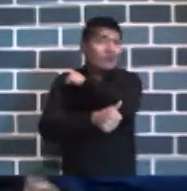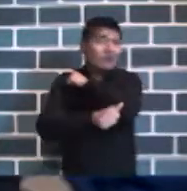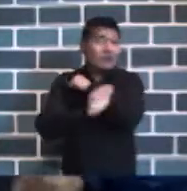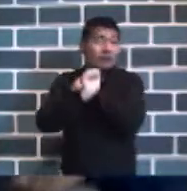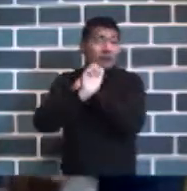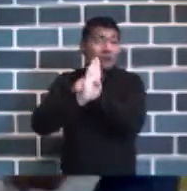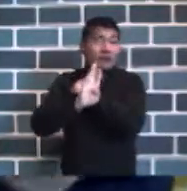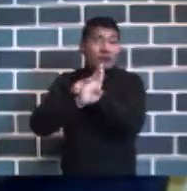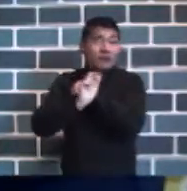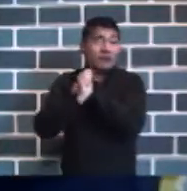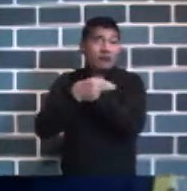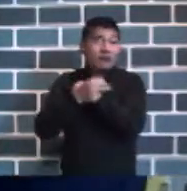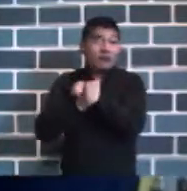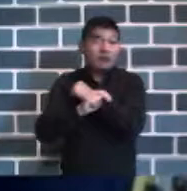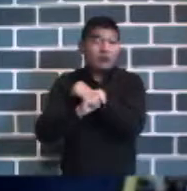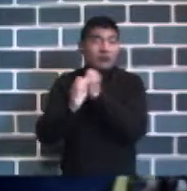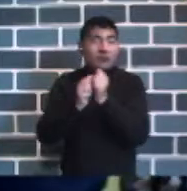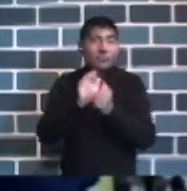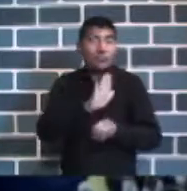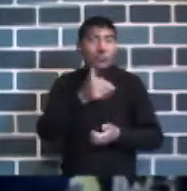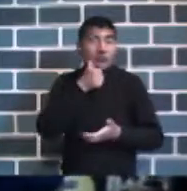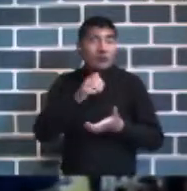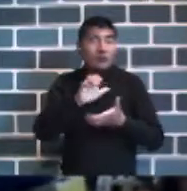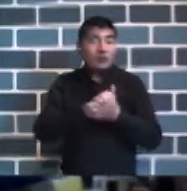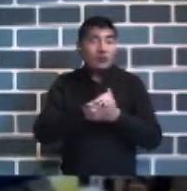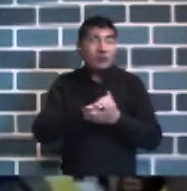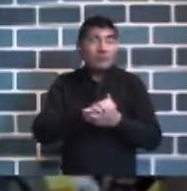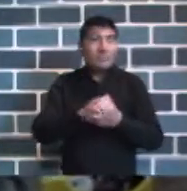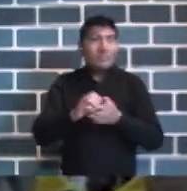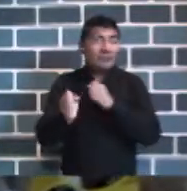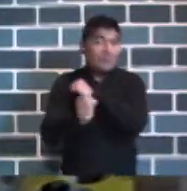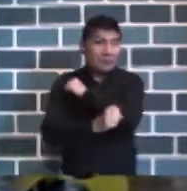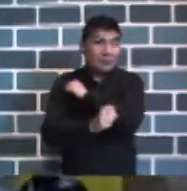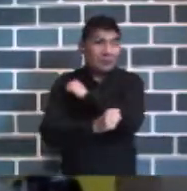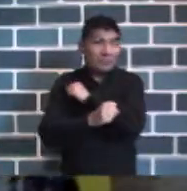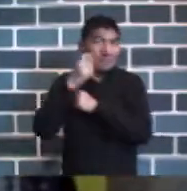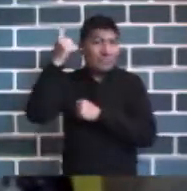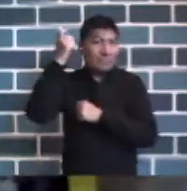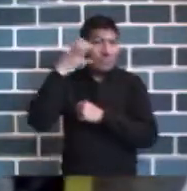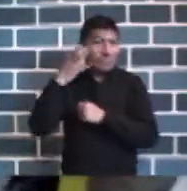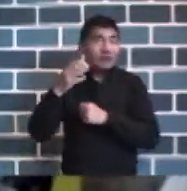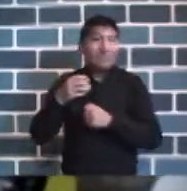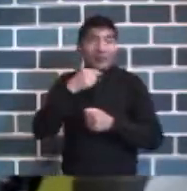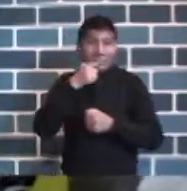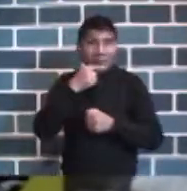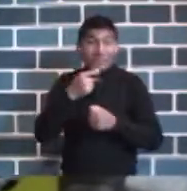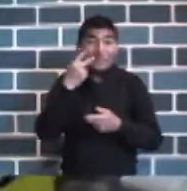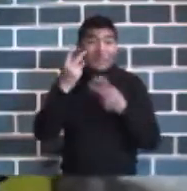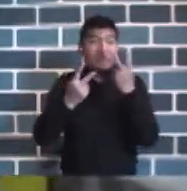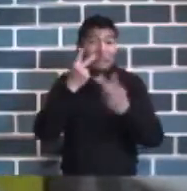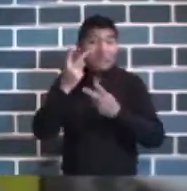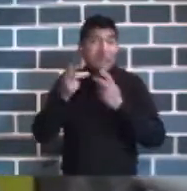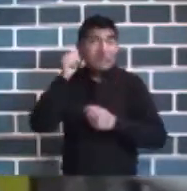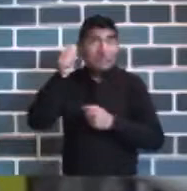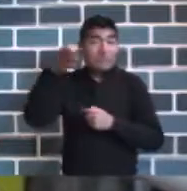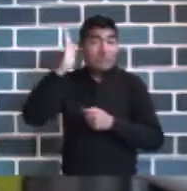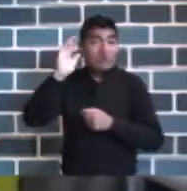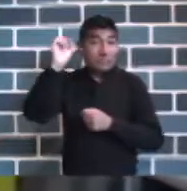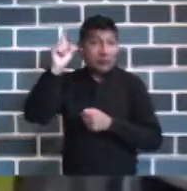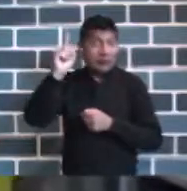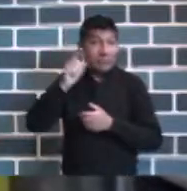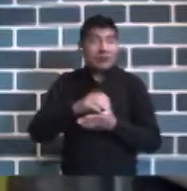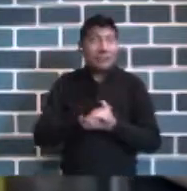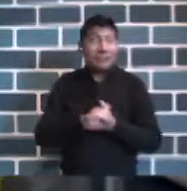junto a su esposa sarah la gracia y la dicha de recibir la visita del mismo dios